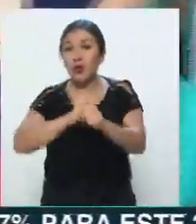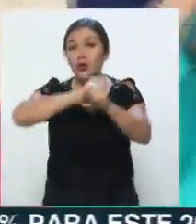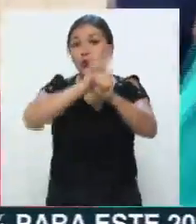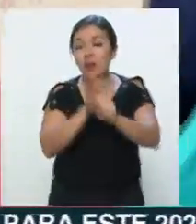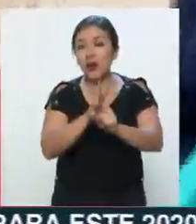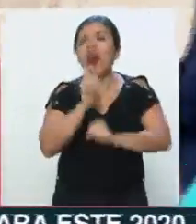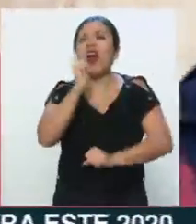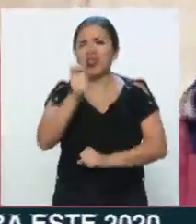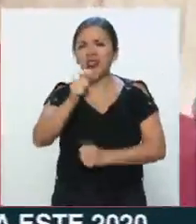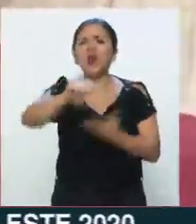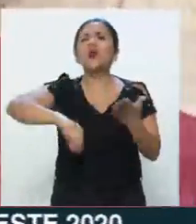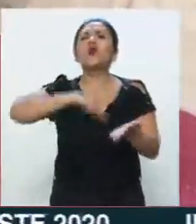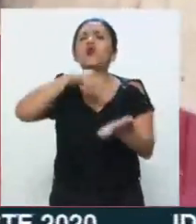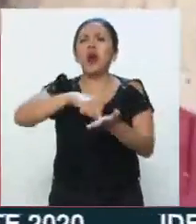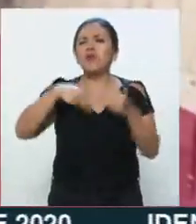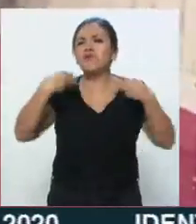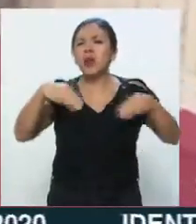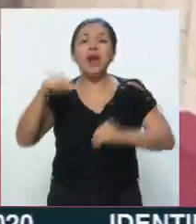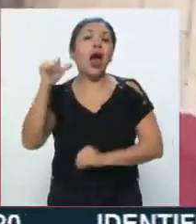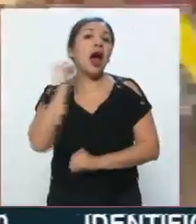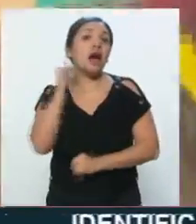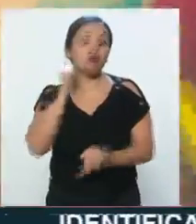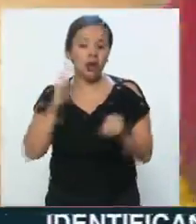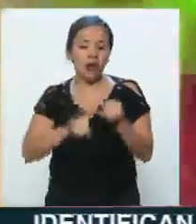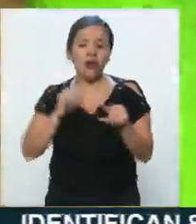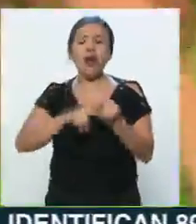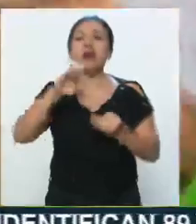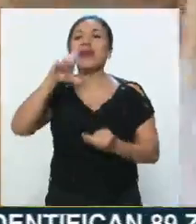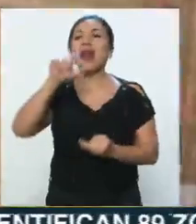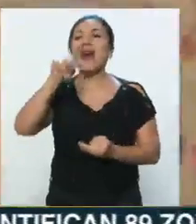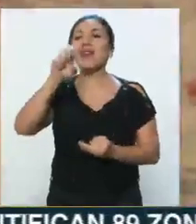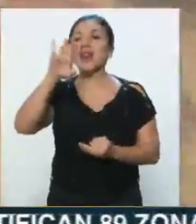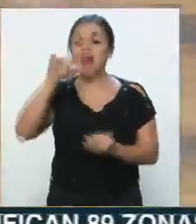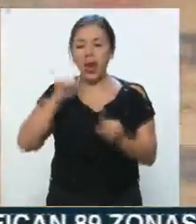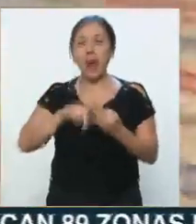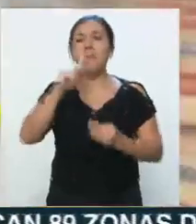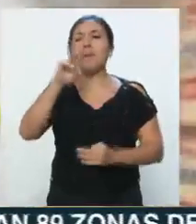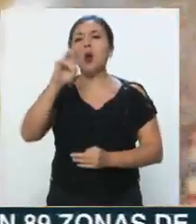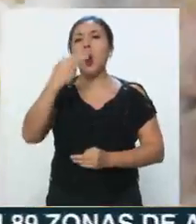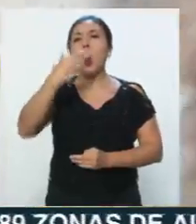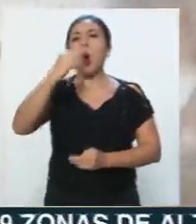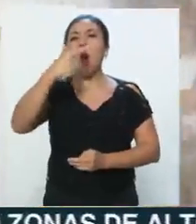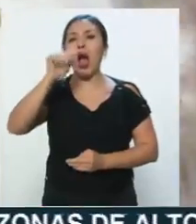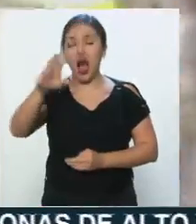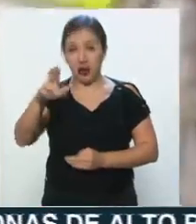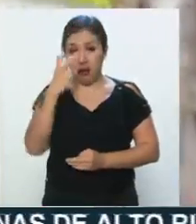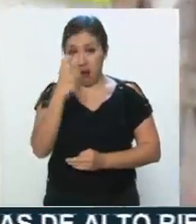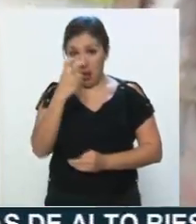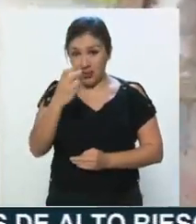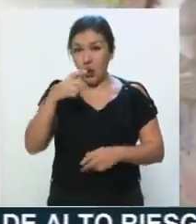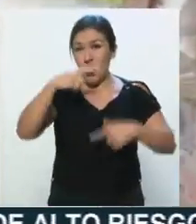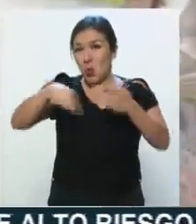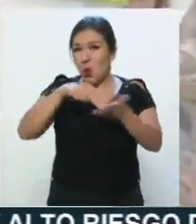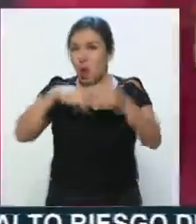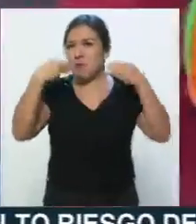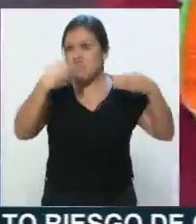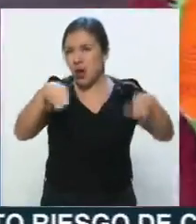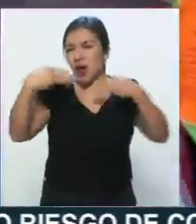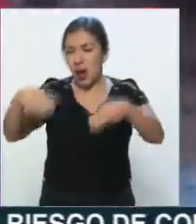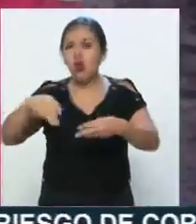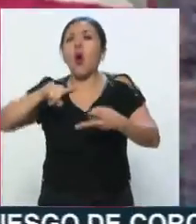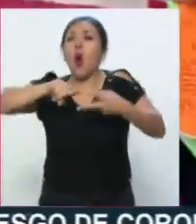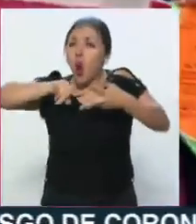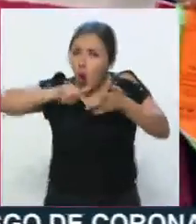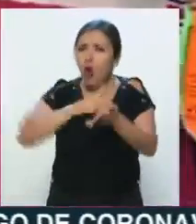Se trata de los centros de abasto, Escapotzalco, Clavería y Pro Hogar. De acuerdo con la Alcaldía, pues las actividades en estos mercados se